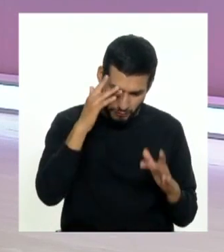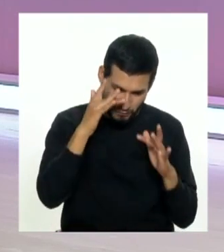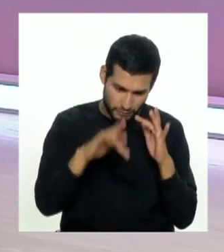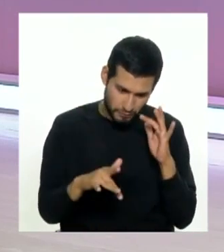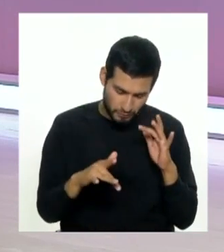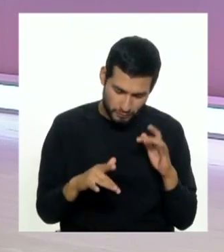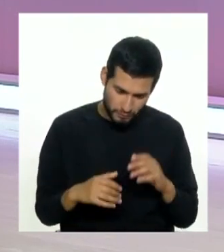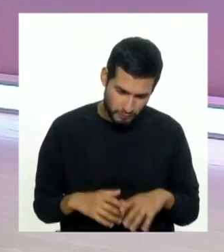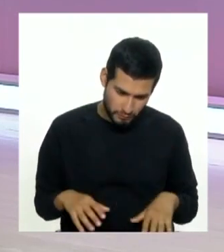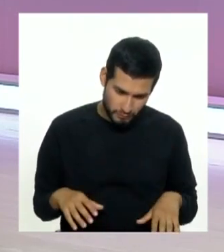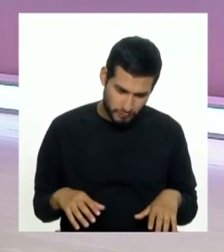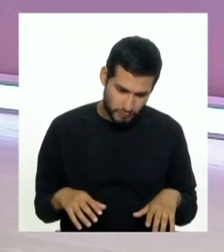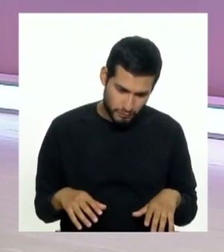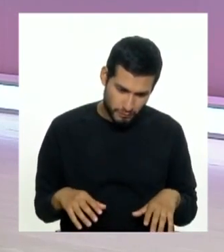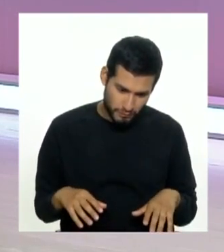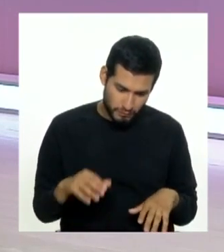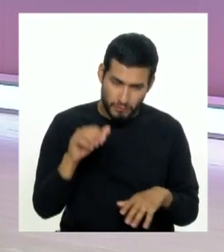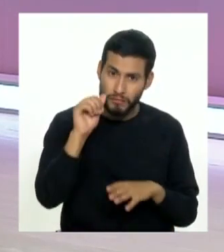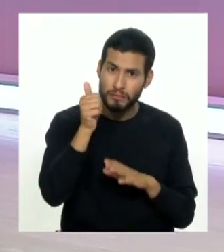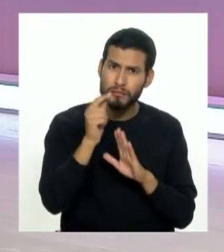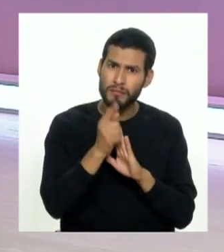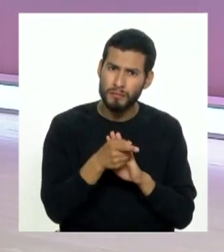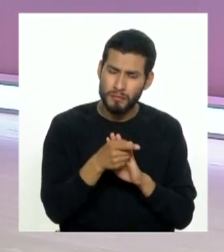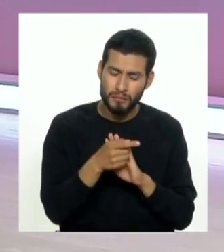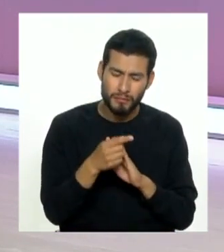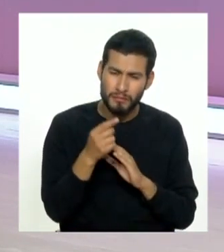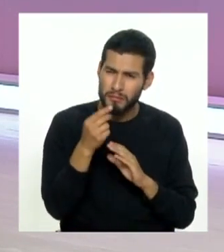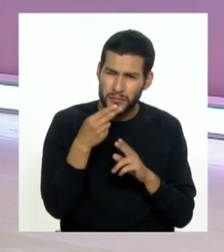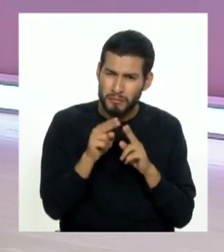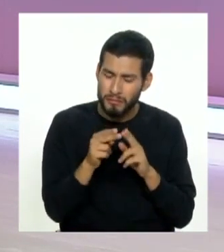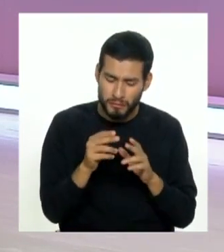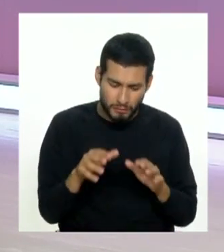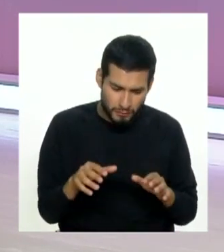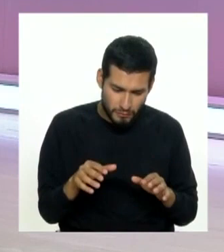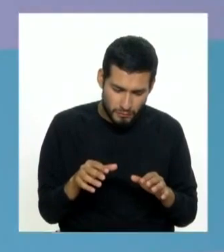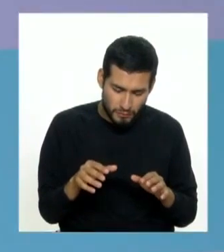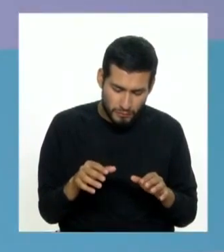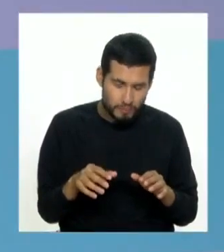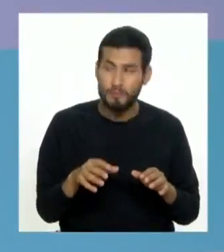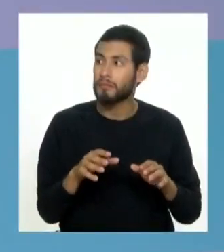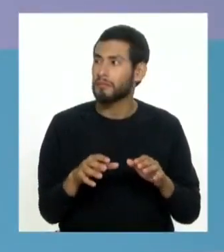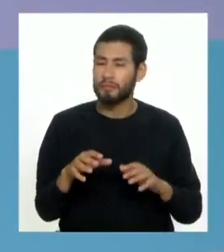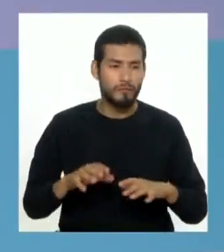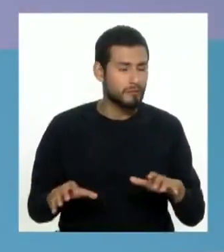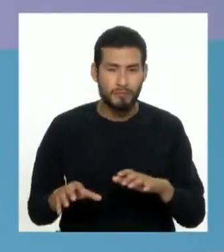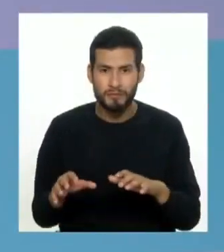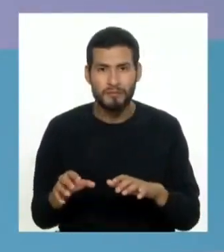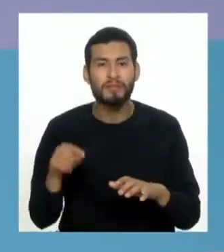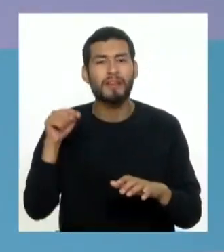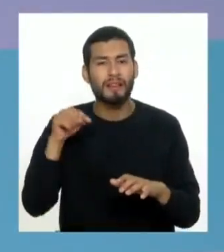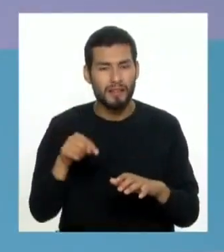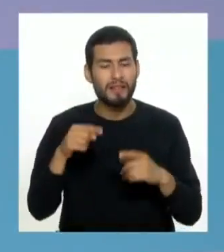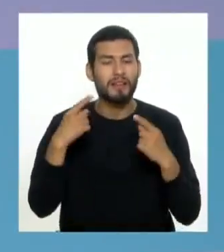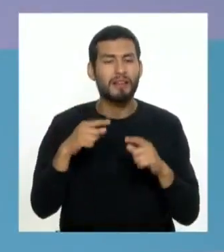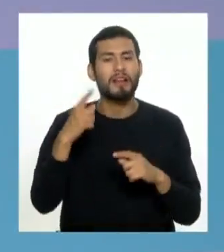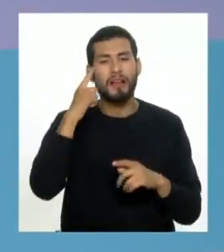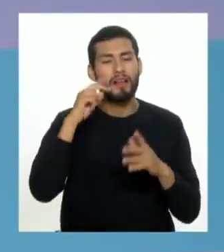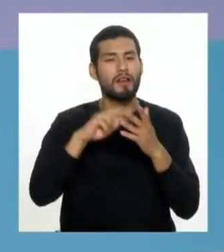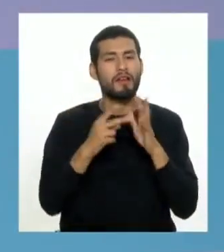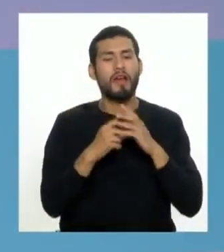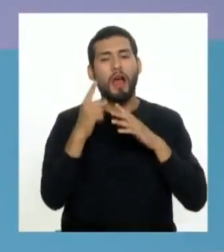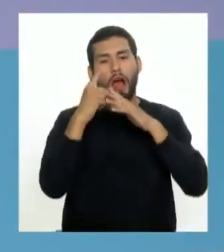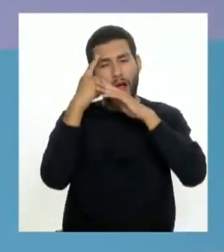su rutina normal. Eso podría ser una manifestación no convulsiva de una epilepsia. Claro, esa es una crisis epiléptica de ausencia, por